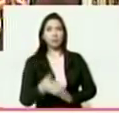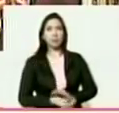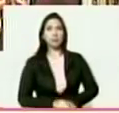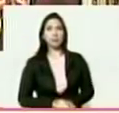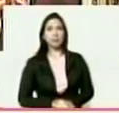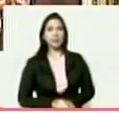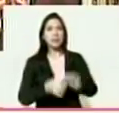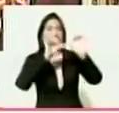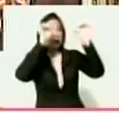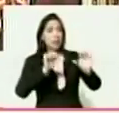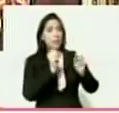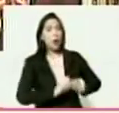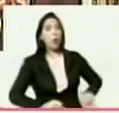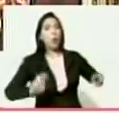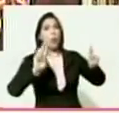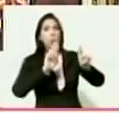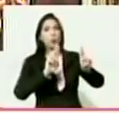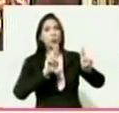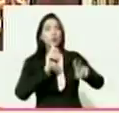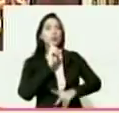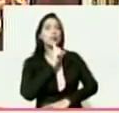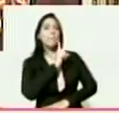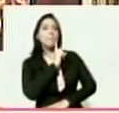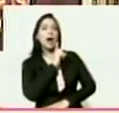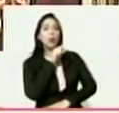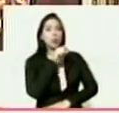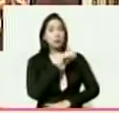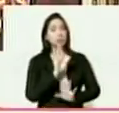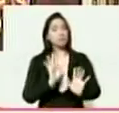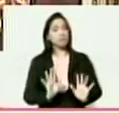Es el sistema de Naciones Unidas, llamado así.